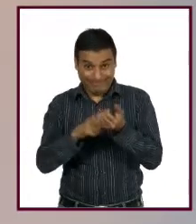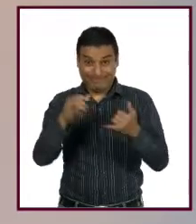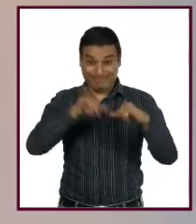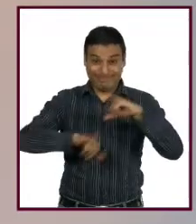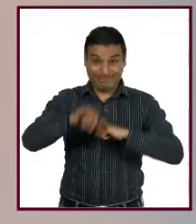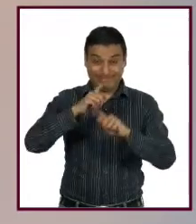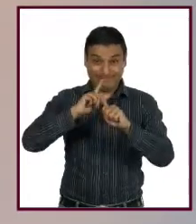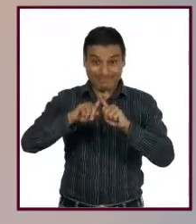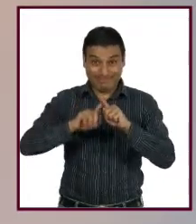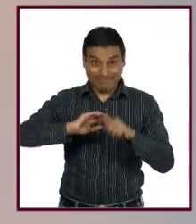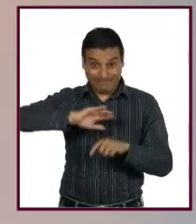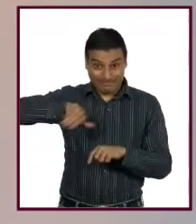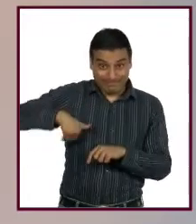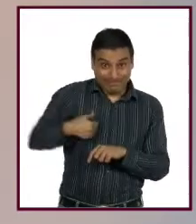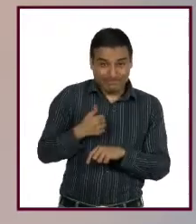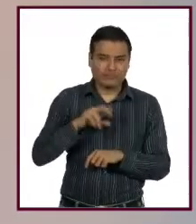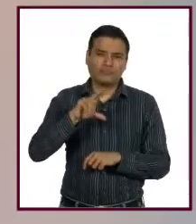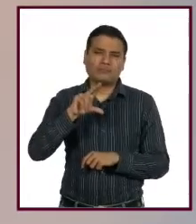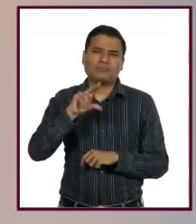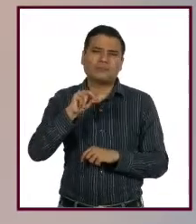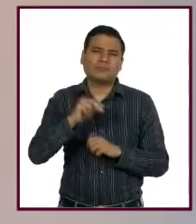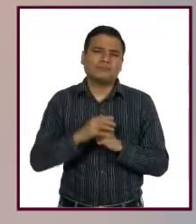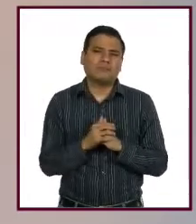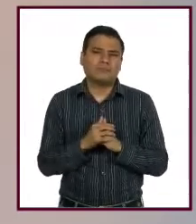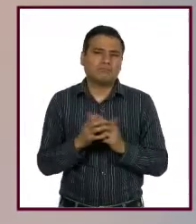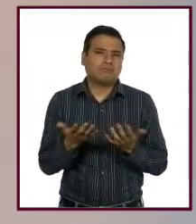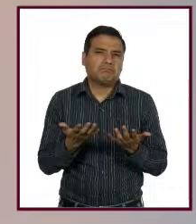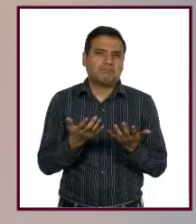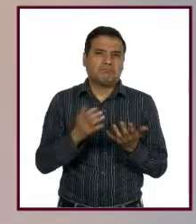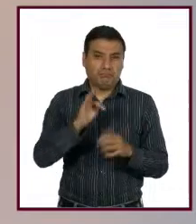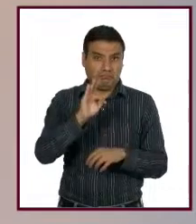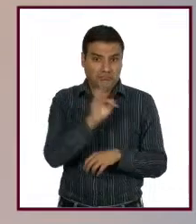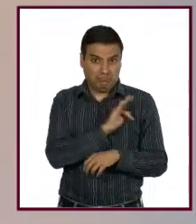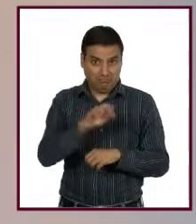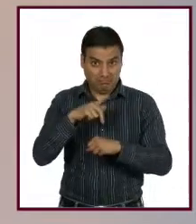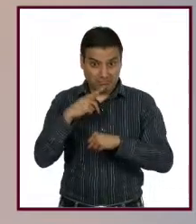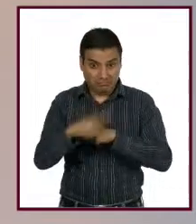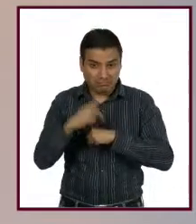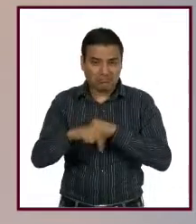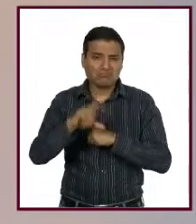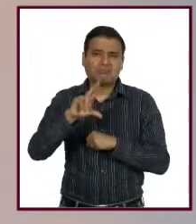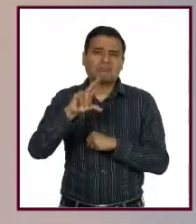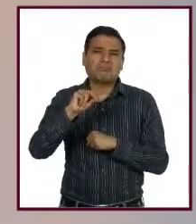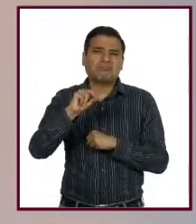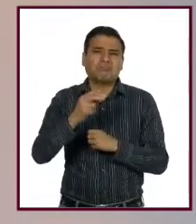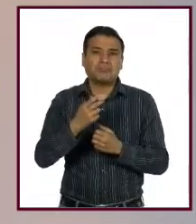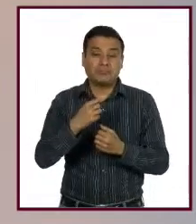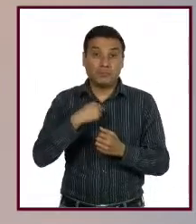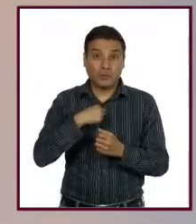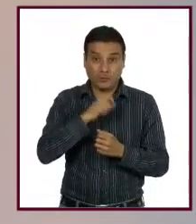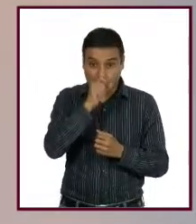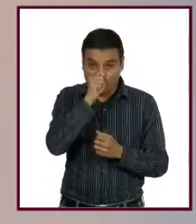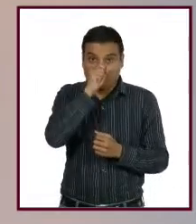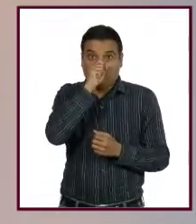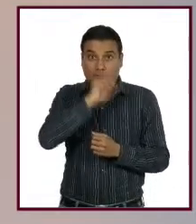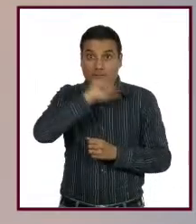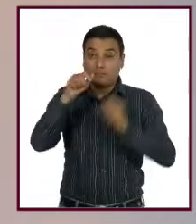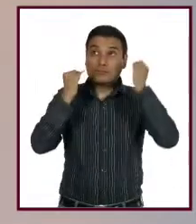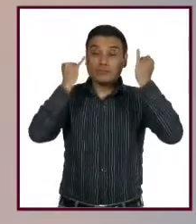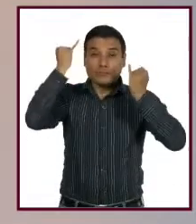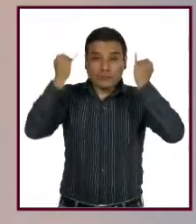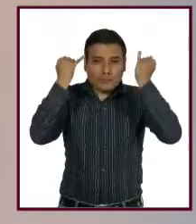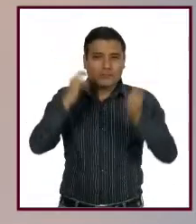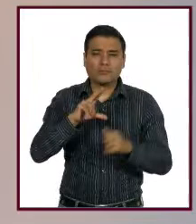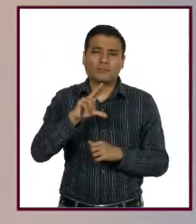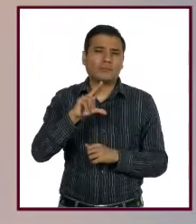que no tienen riesgo de generar pues, estos efectos psicotrópicos porque no son volátiles, no tienen